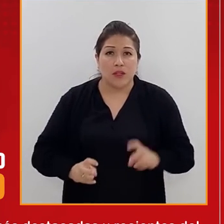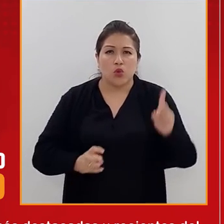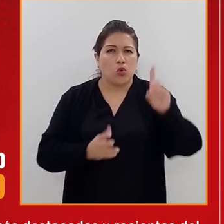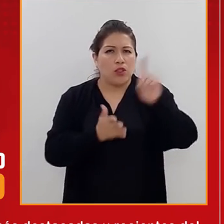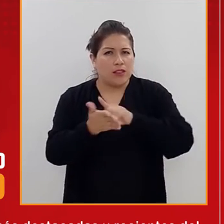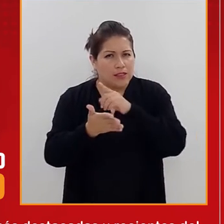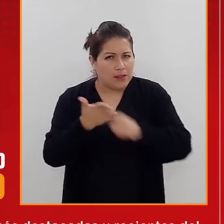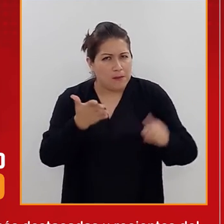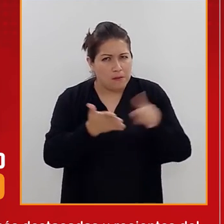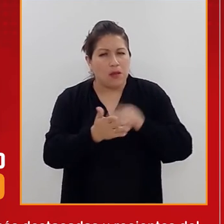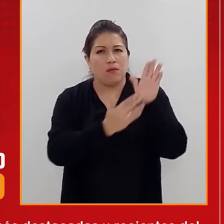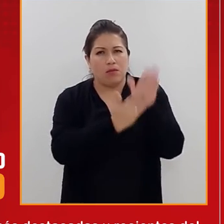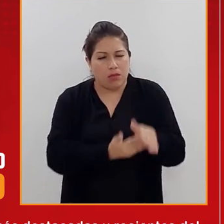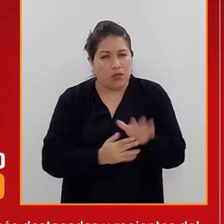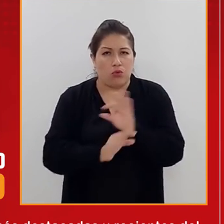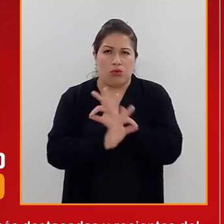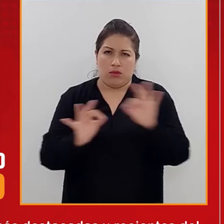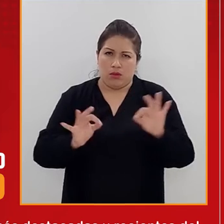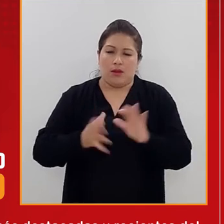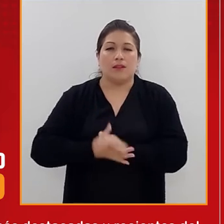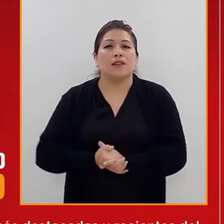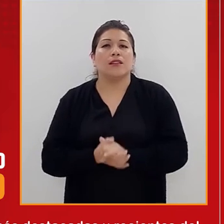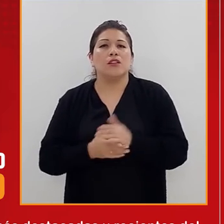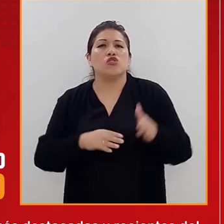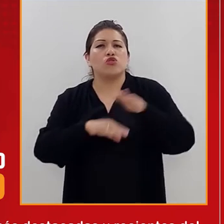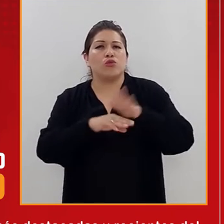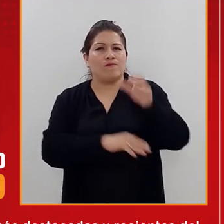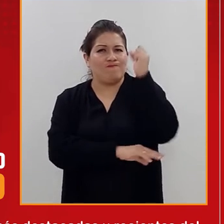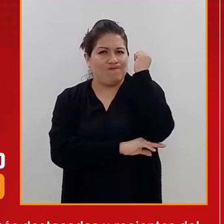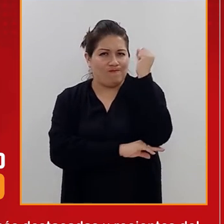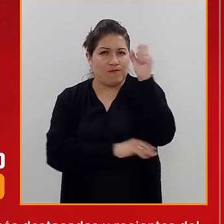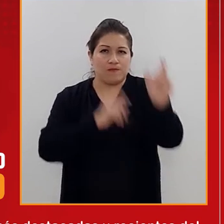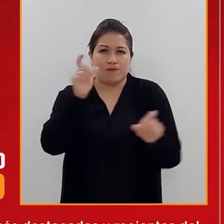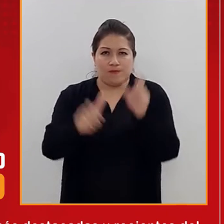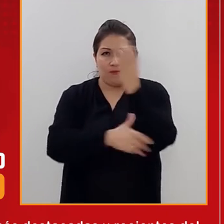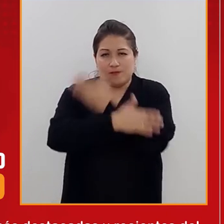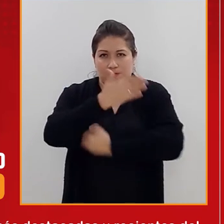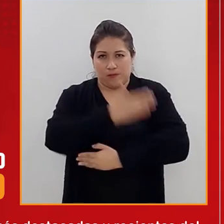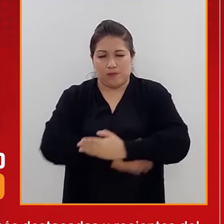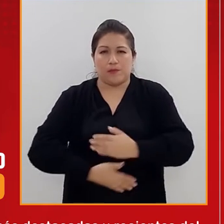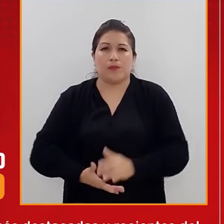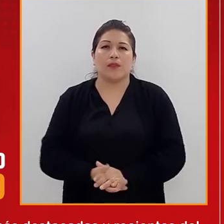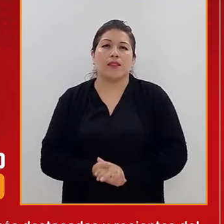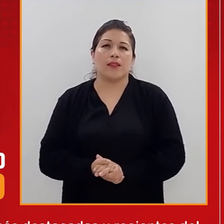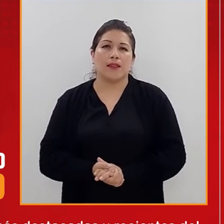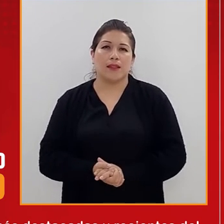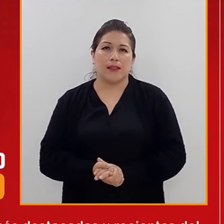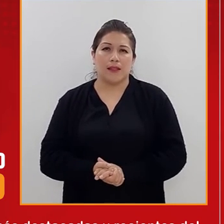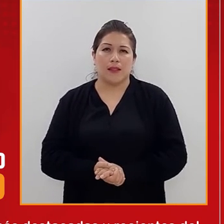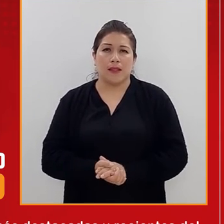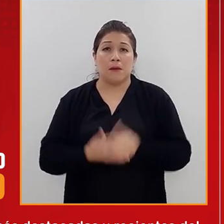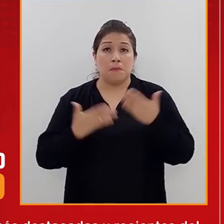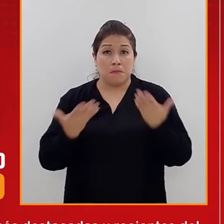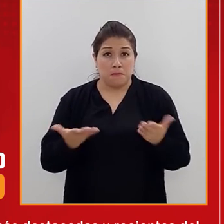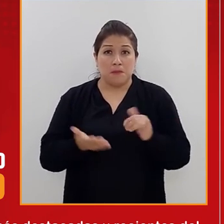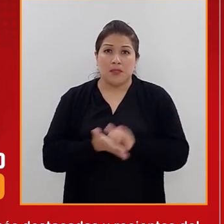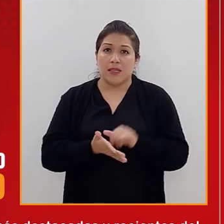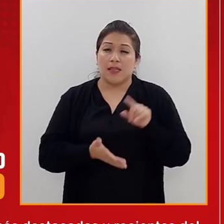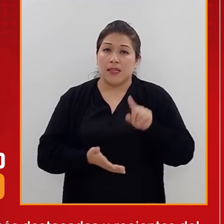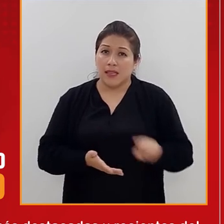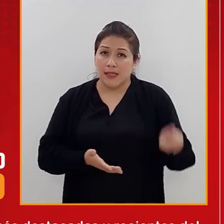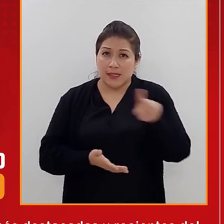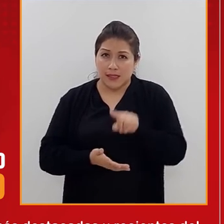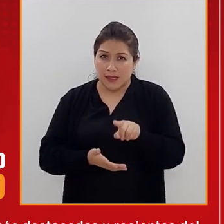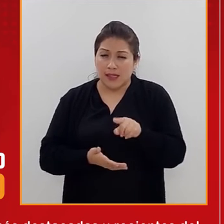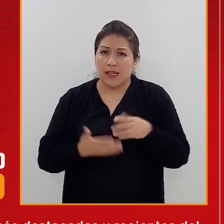entre todos, los cuales están expresados en la Convención sobre los Derechos de la Persona con Discapacidad.